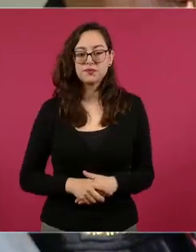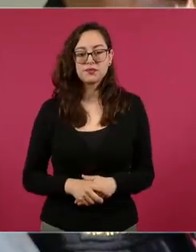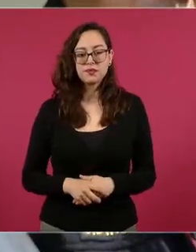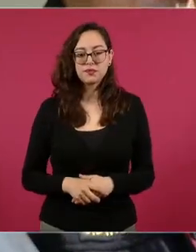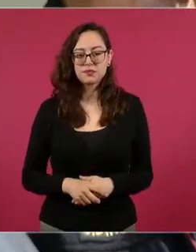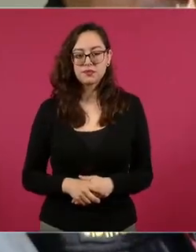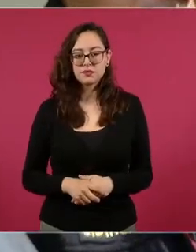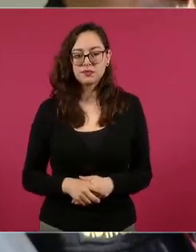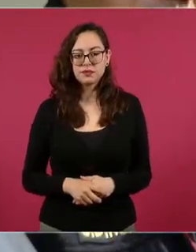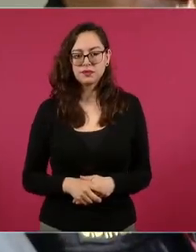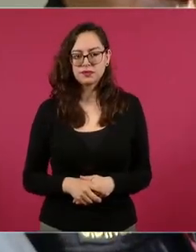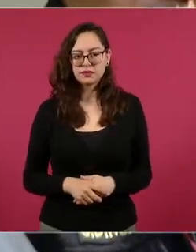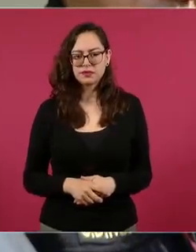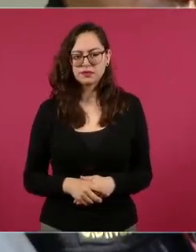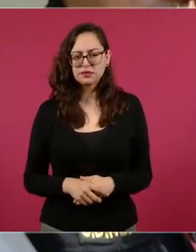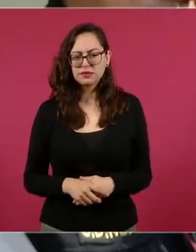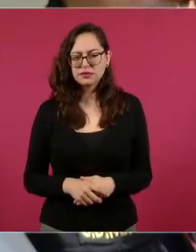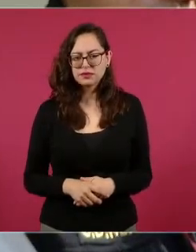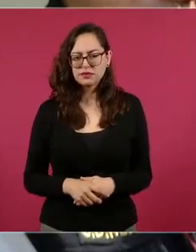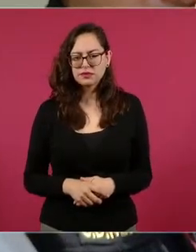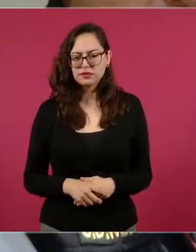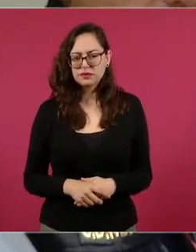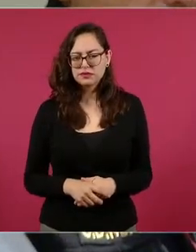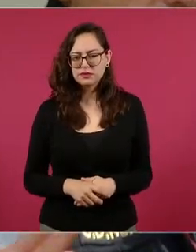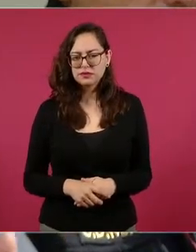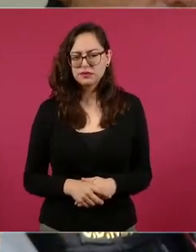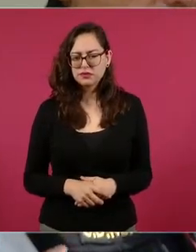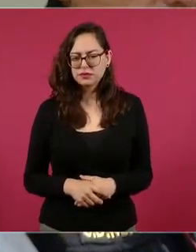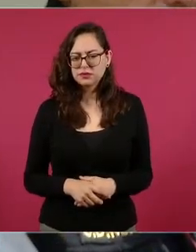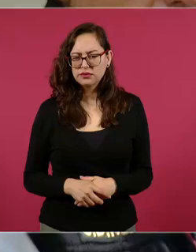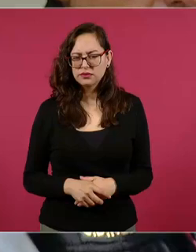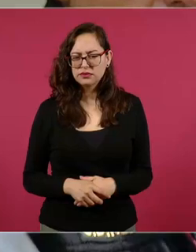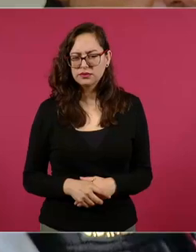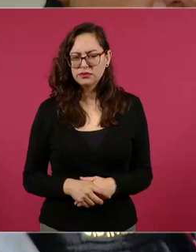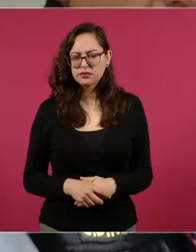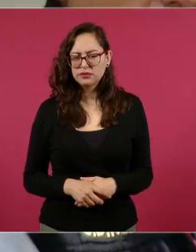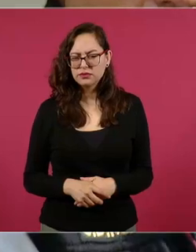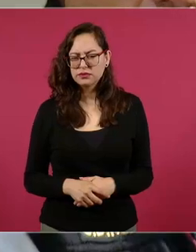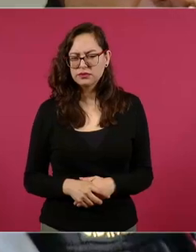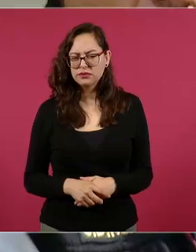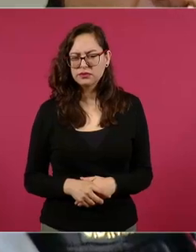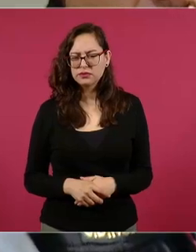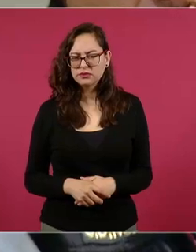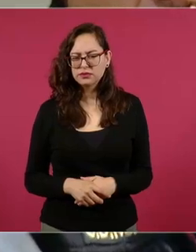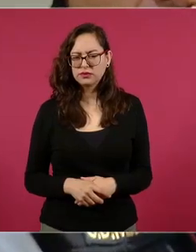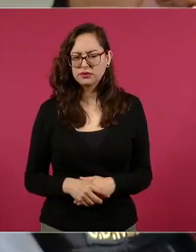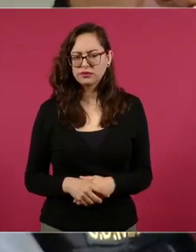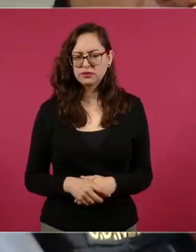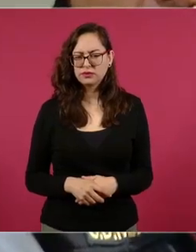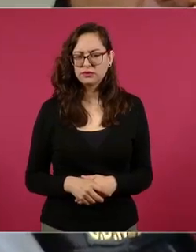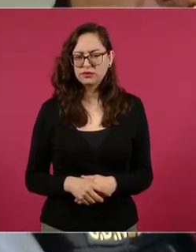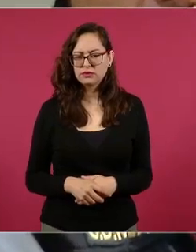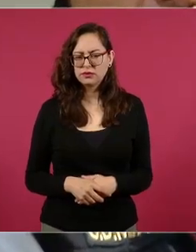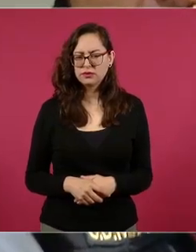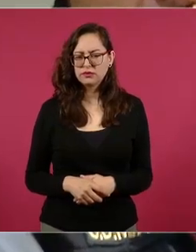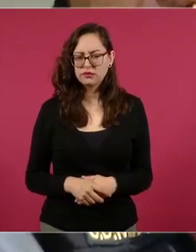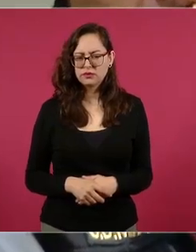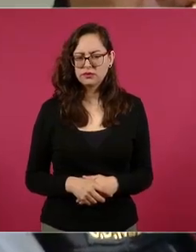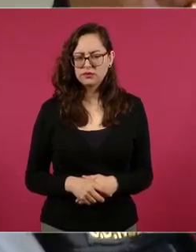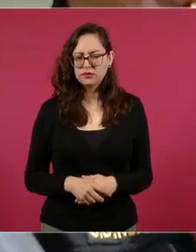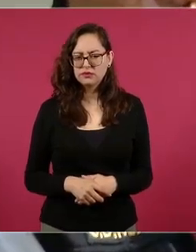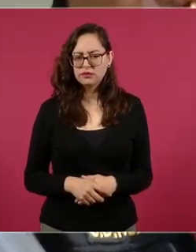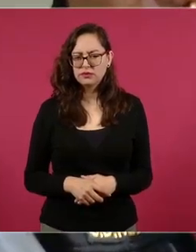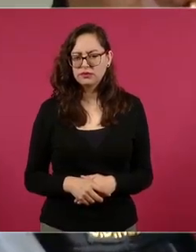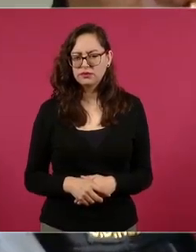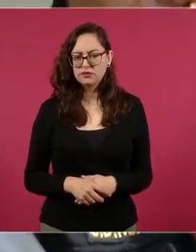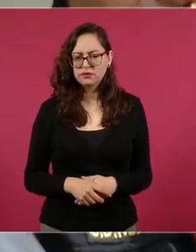San Luis Potosí que se me acercaron y me dijeron que si quería que me sentara con los empresarios para que ya no tocáramos el tema aquí. Germán